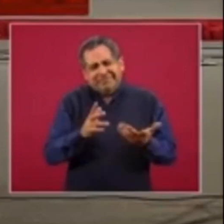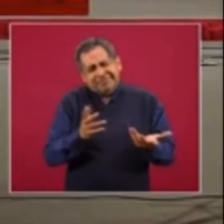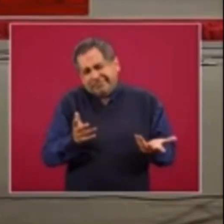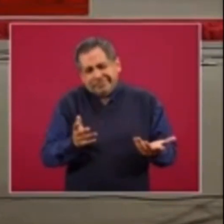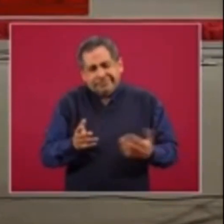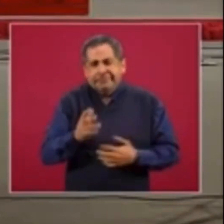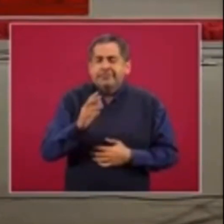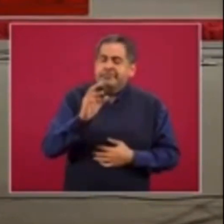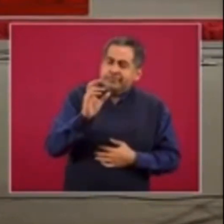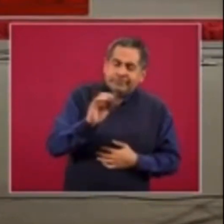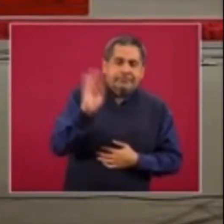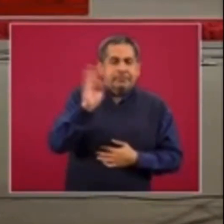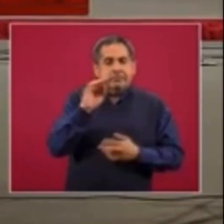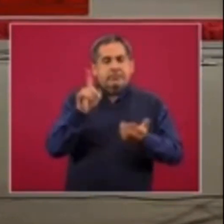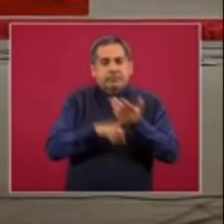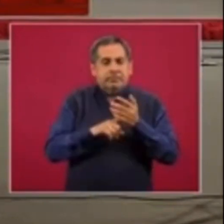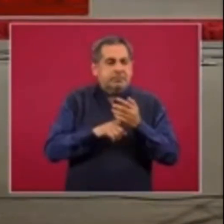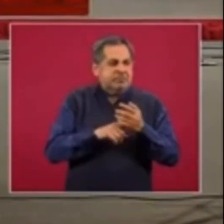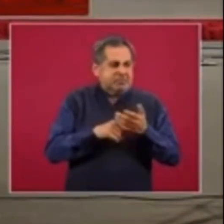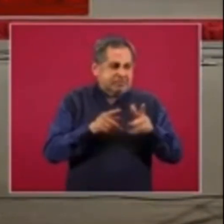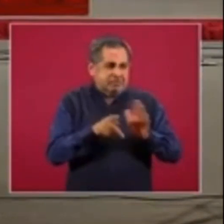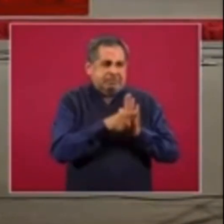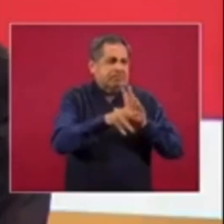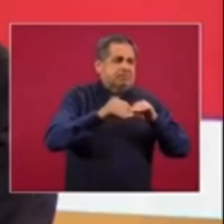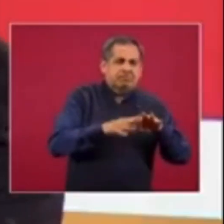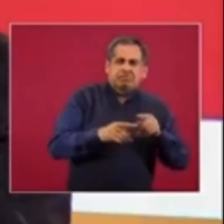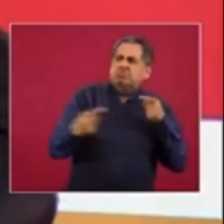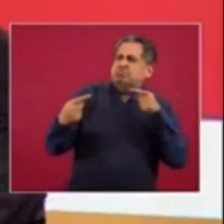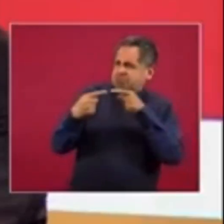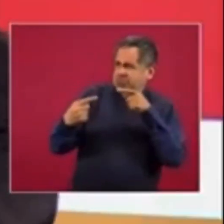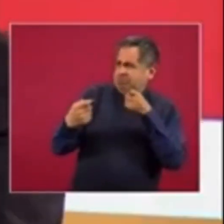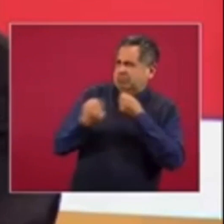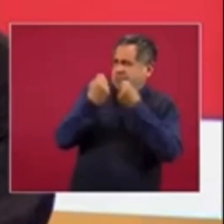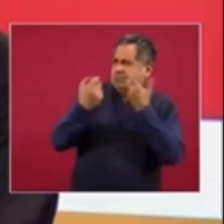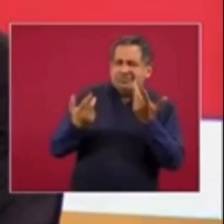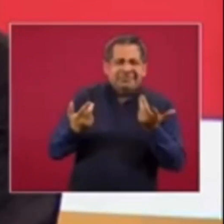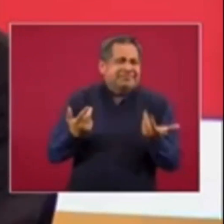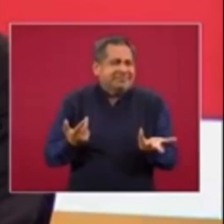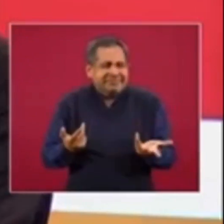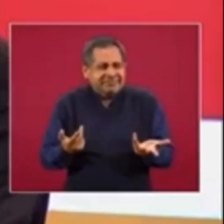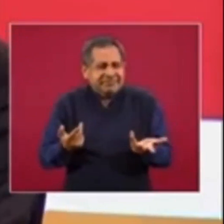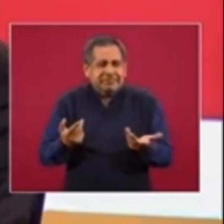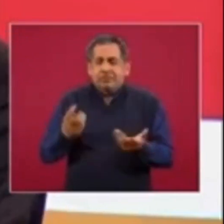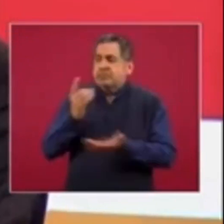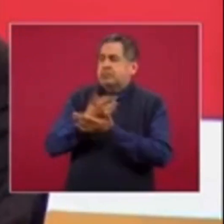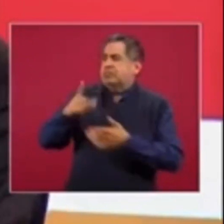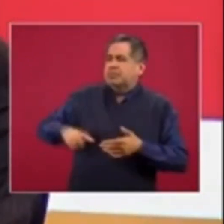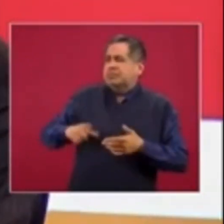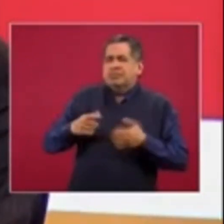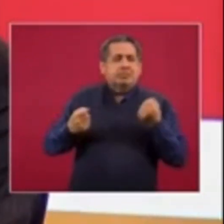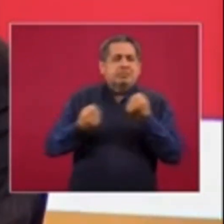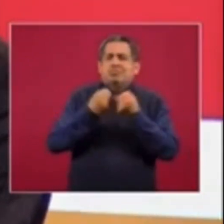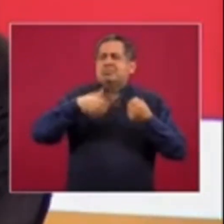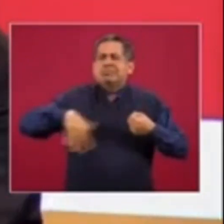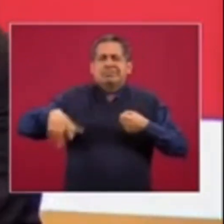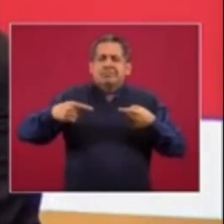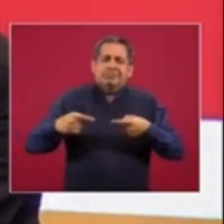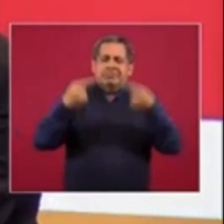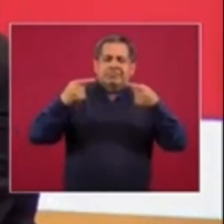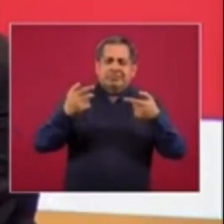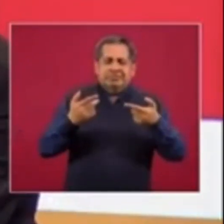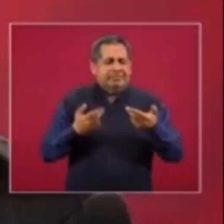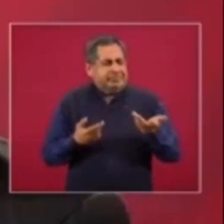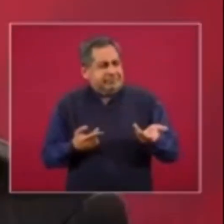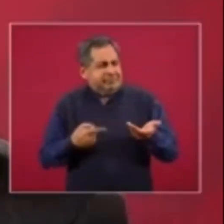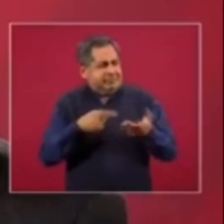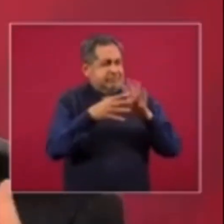un mecanismo de confrontación política, no solo con el gobierno, me parece que confrontan con la sociedad en su conjunto al tener estas